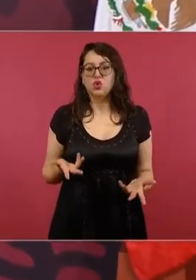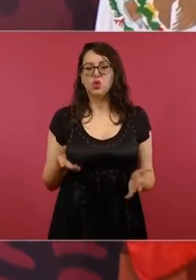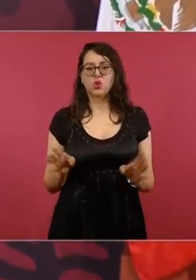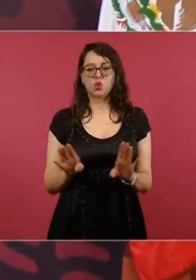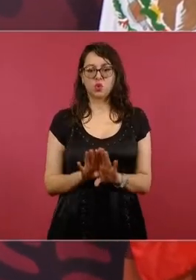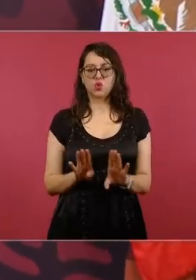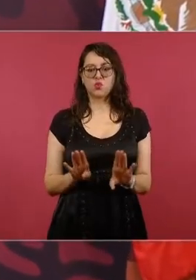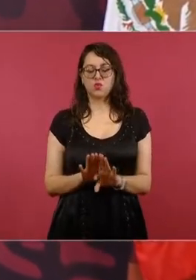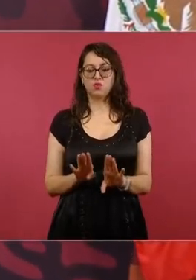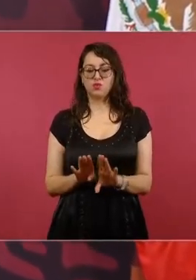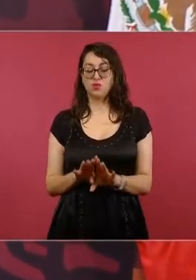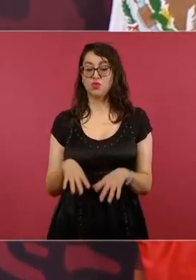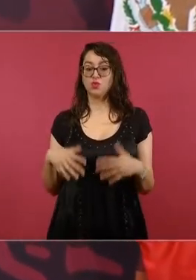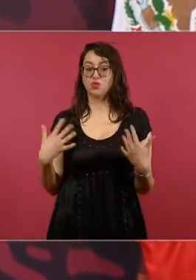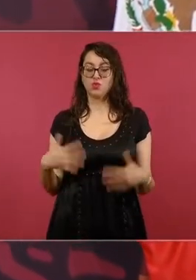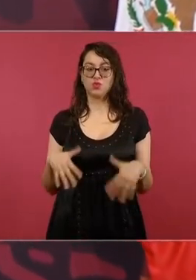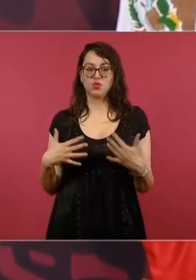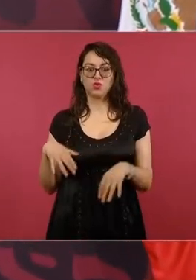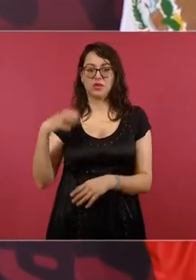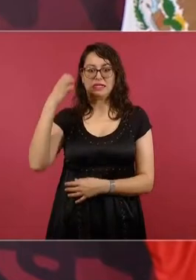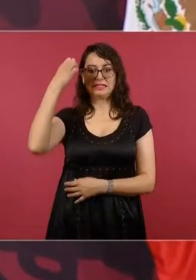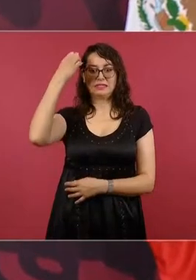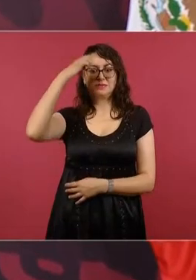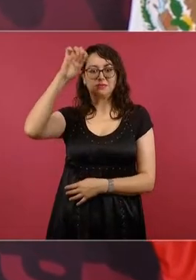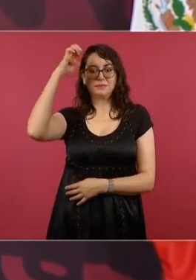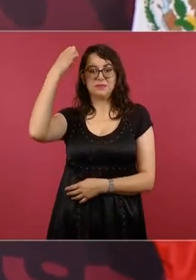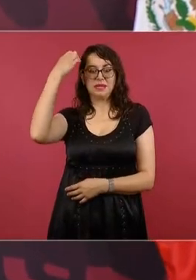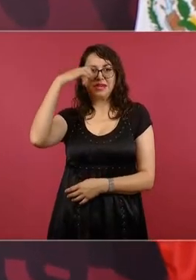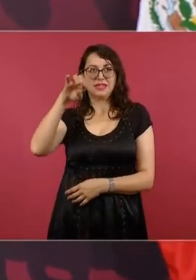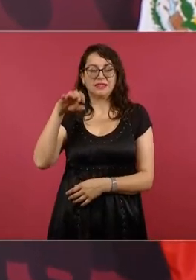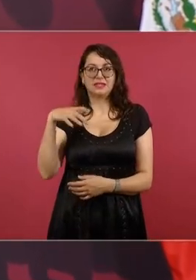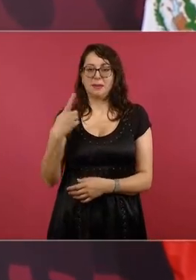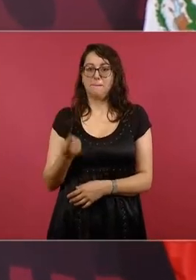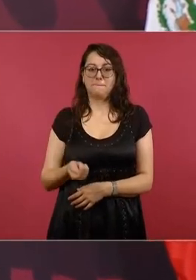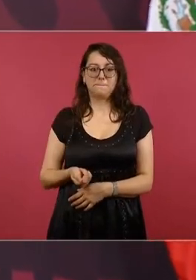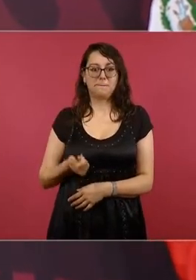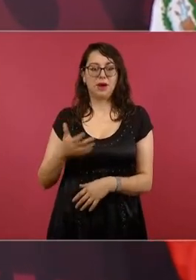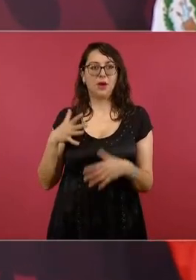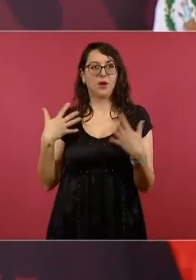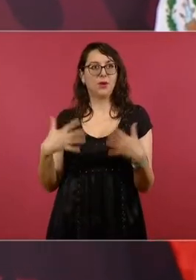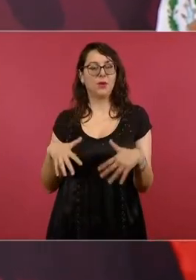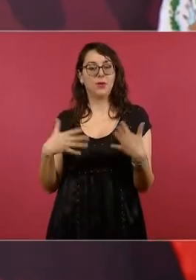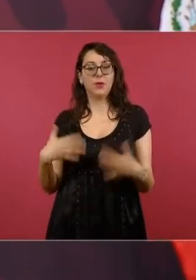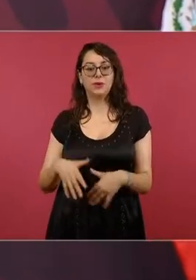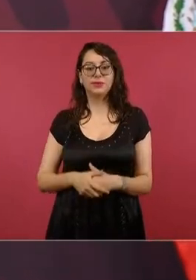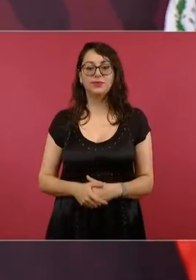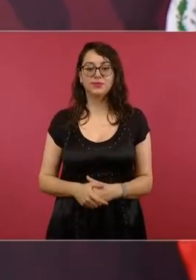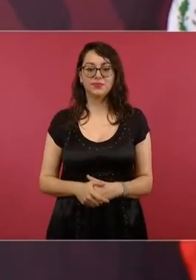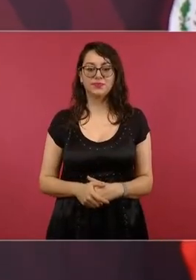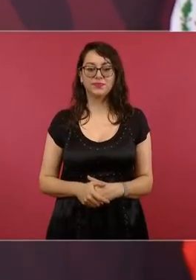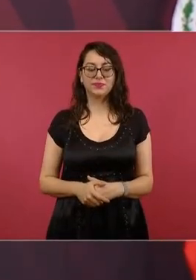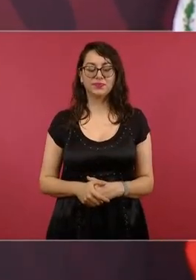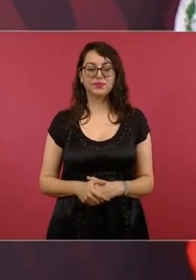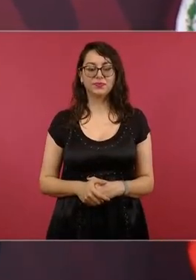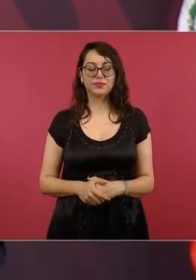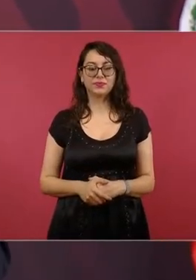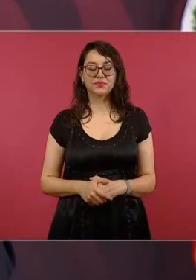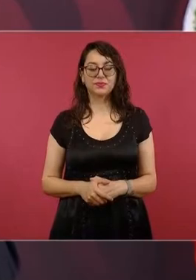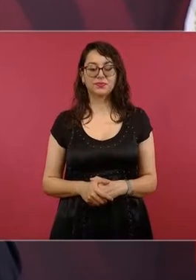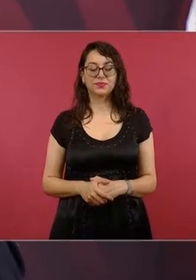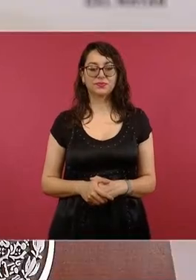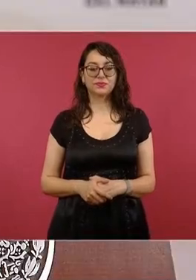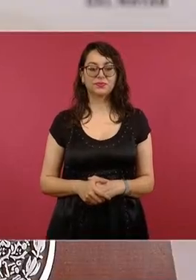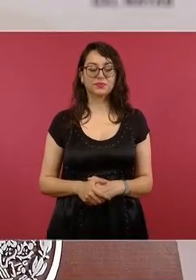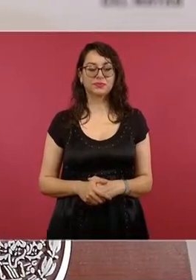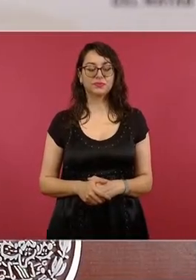para contarlo el lunes próximo, y va a ser